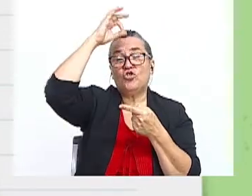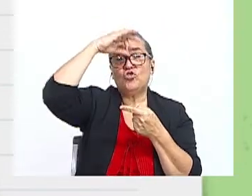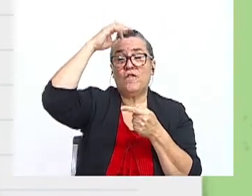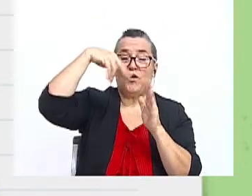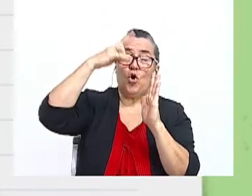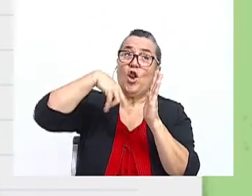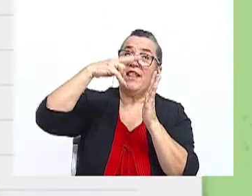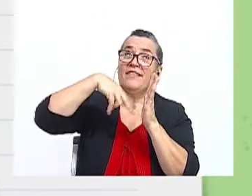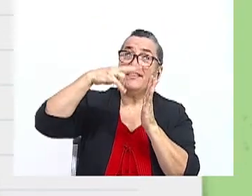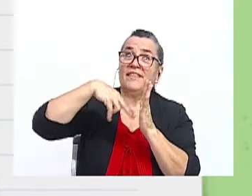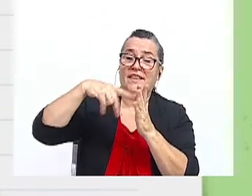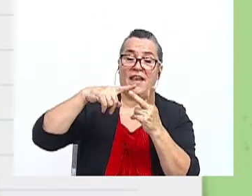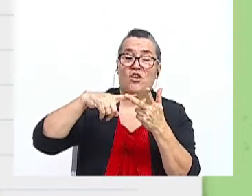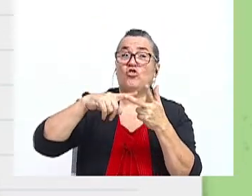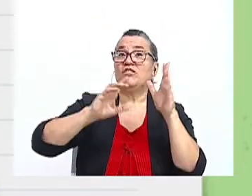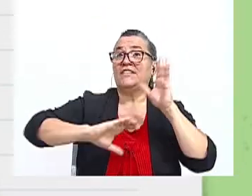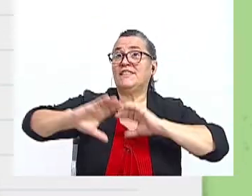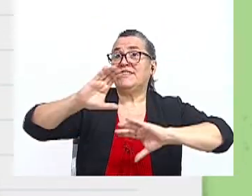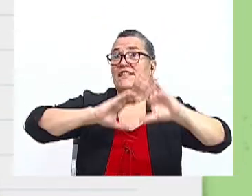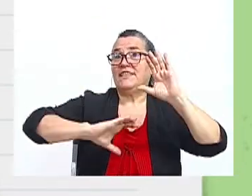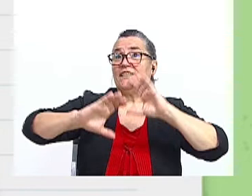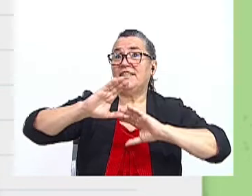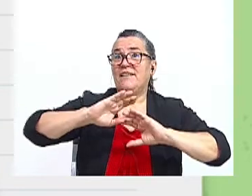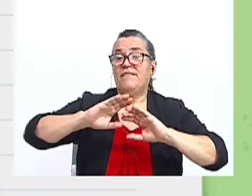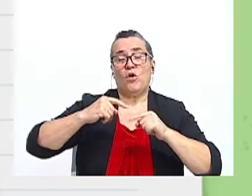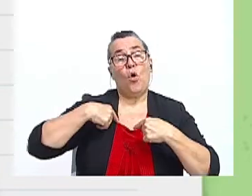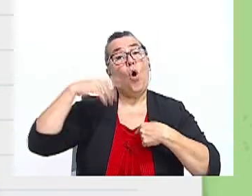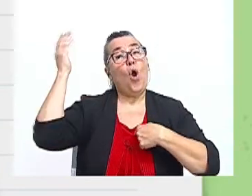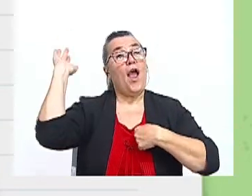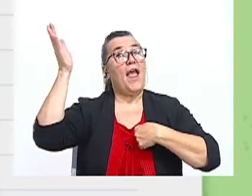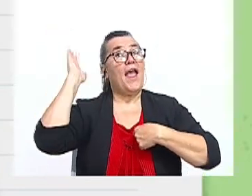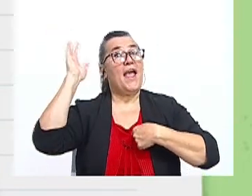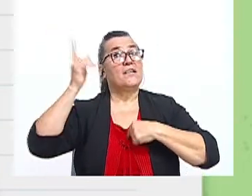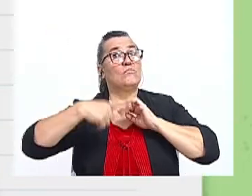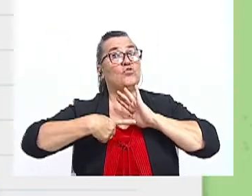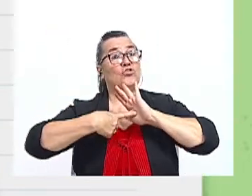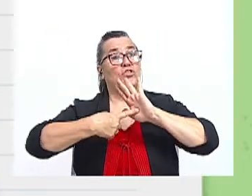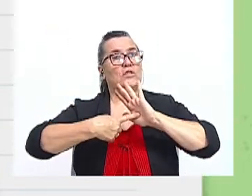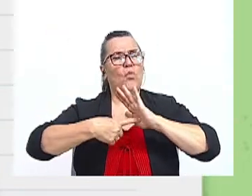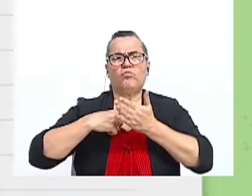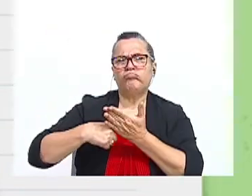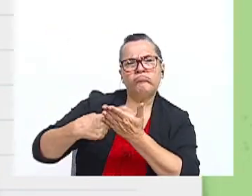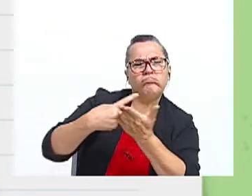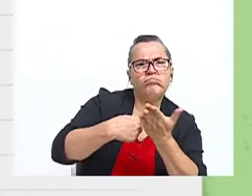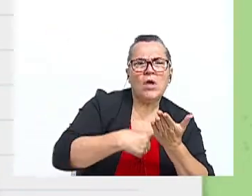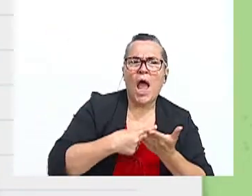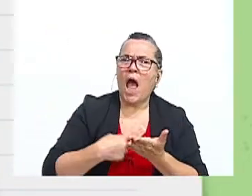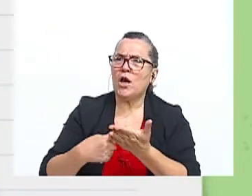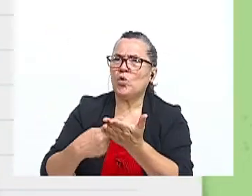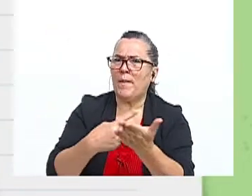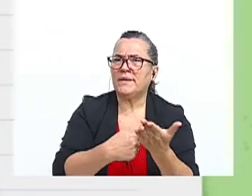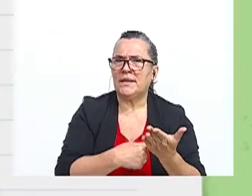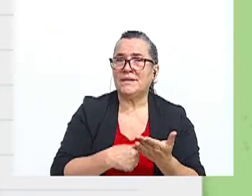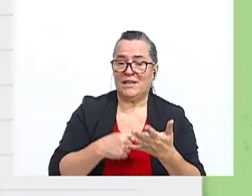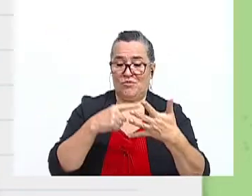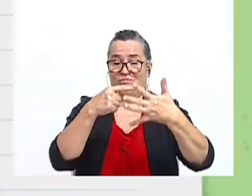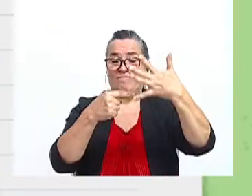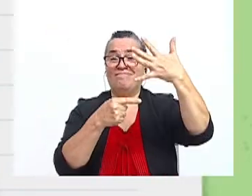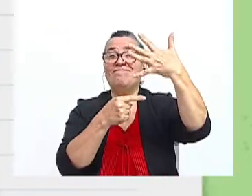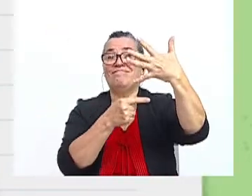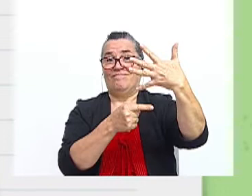filosófico, literario, científico, expositivo y